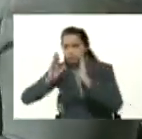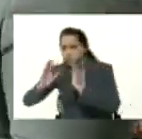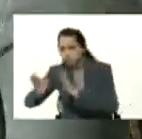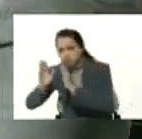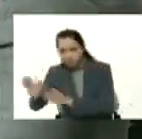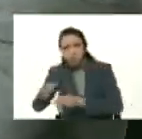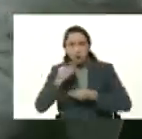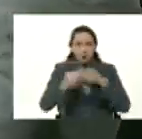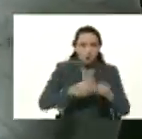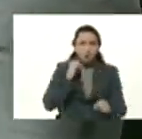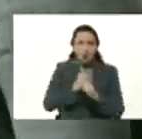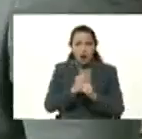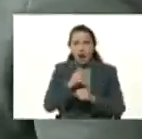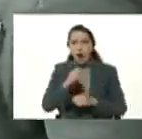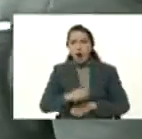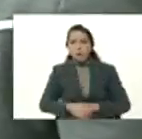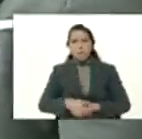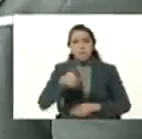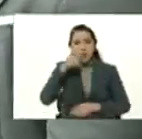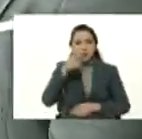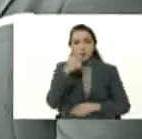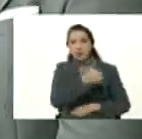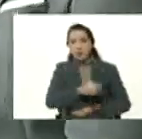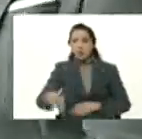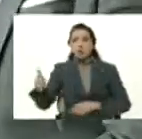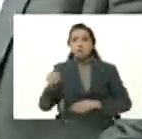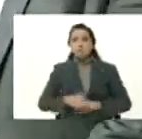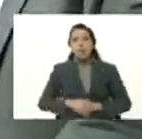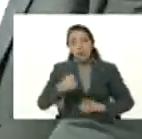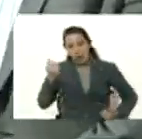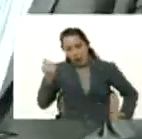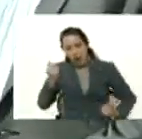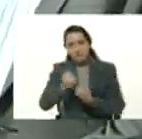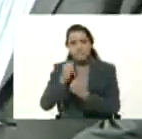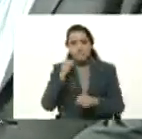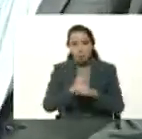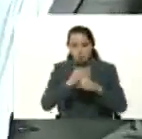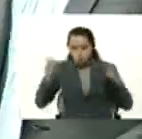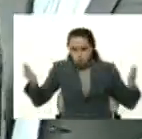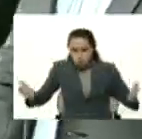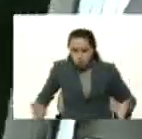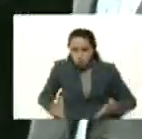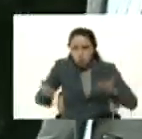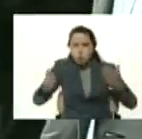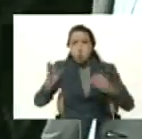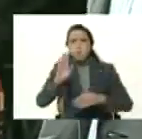quiere decir que es un sector que se encamina muy bien. Bueno, el apoyo, el trabajo, el impulso propio,